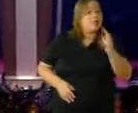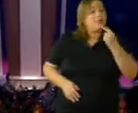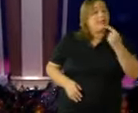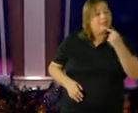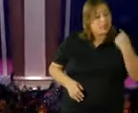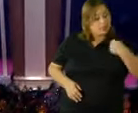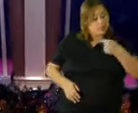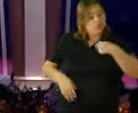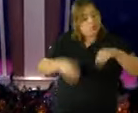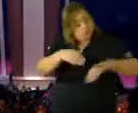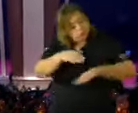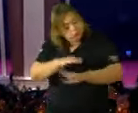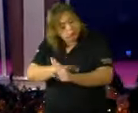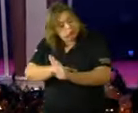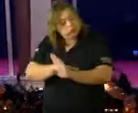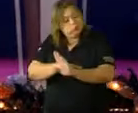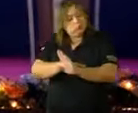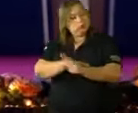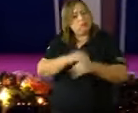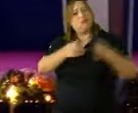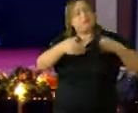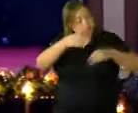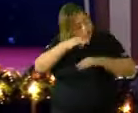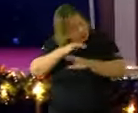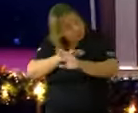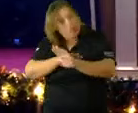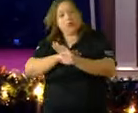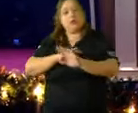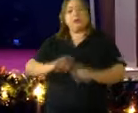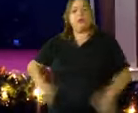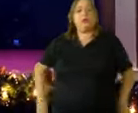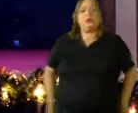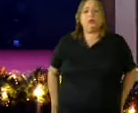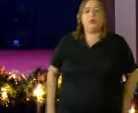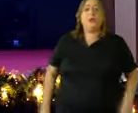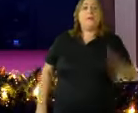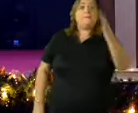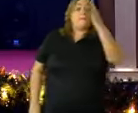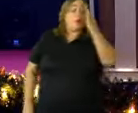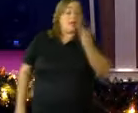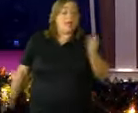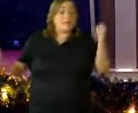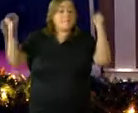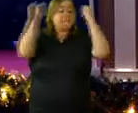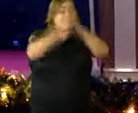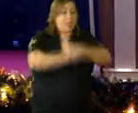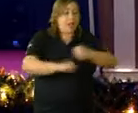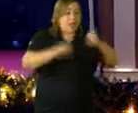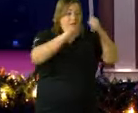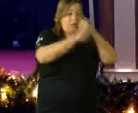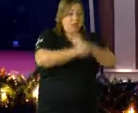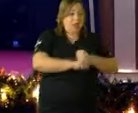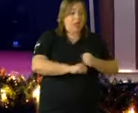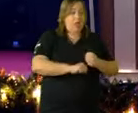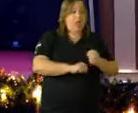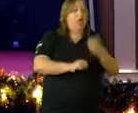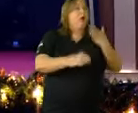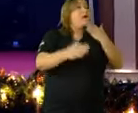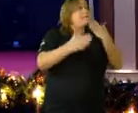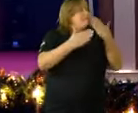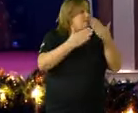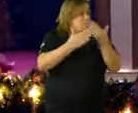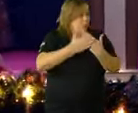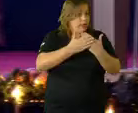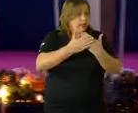entrar, hay que entrar. Hay que entrar. He peleado la buena batalla. He acabado la